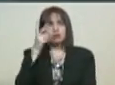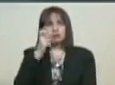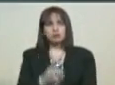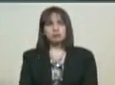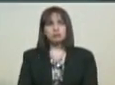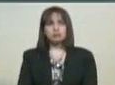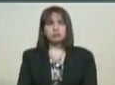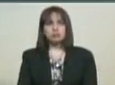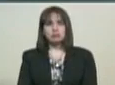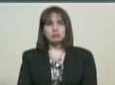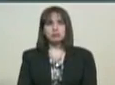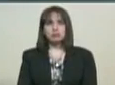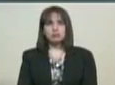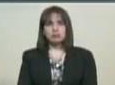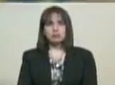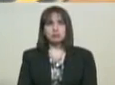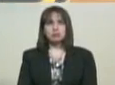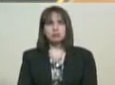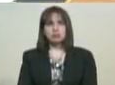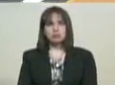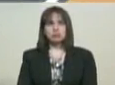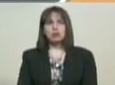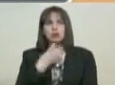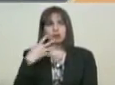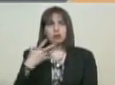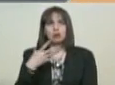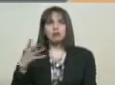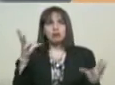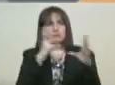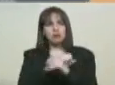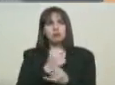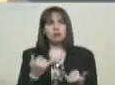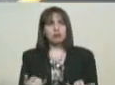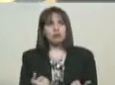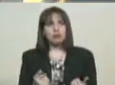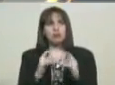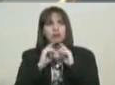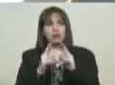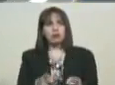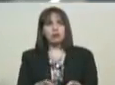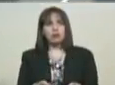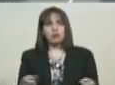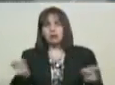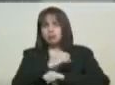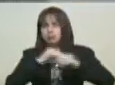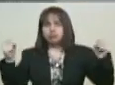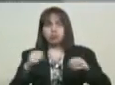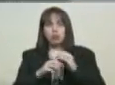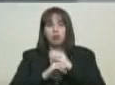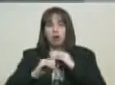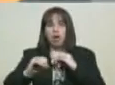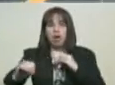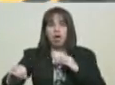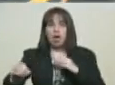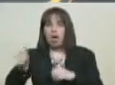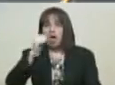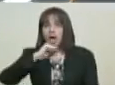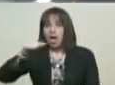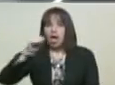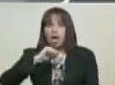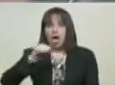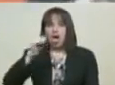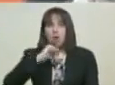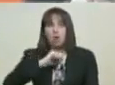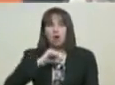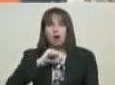escuchamos. Buenas noches, Mario. Efectivamente estamos acá en La Guairita, donde hoy explotó una tubería de agua que, bueno, deja